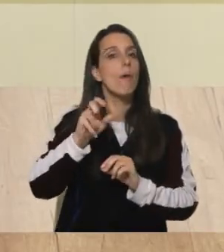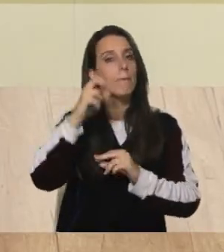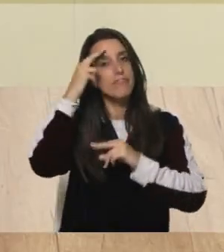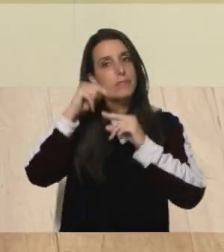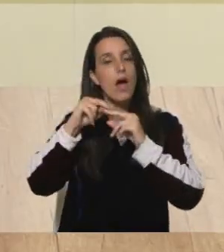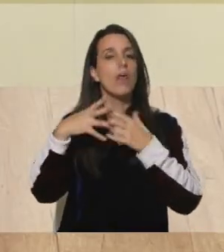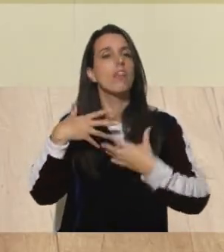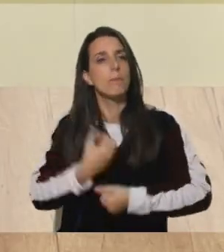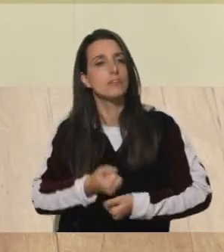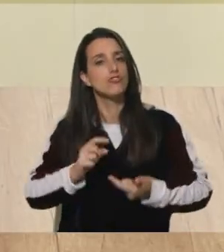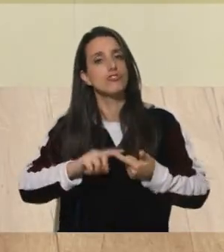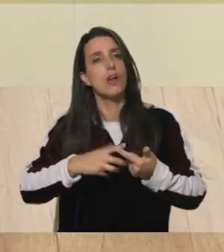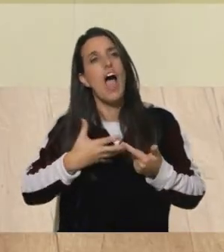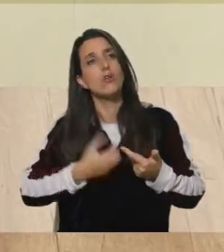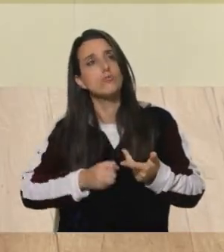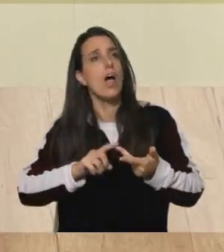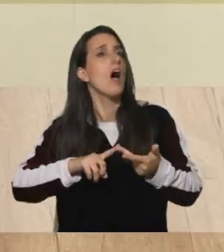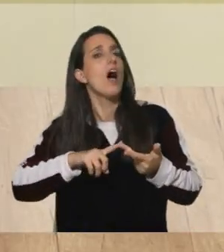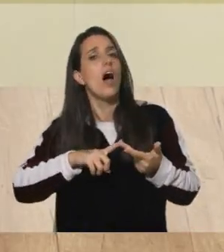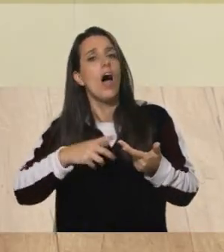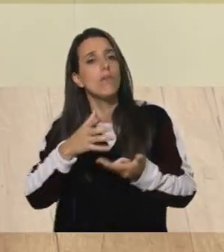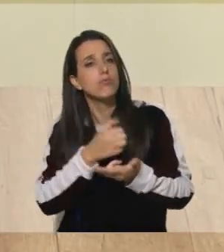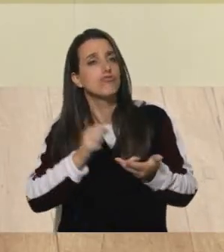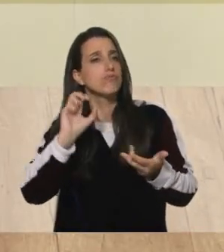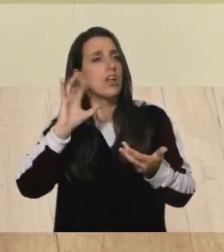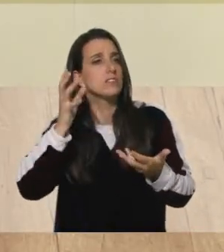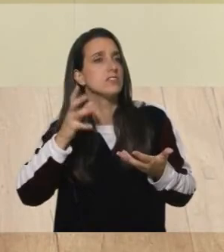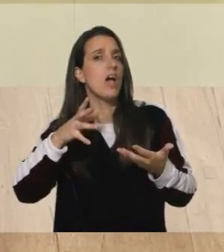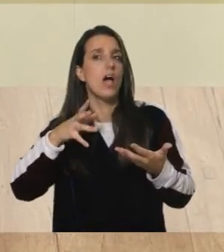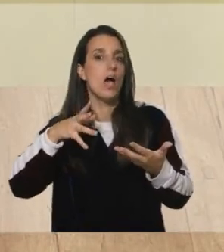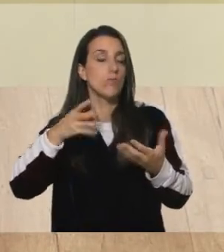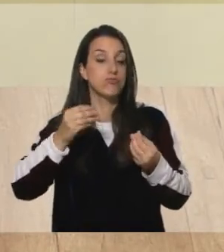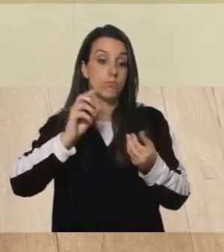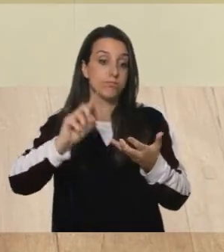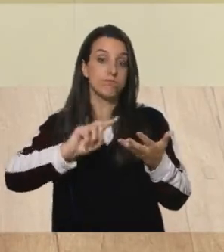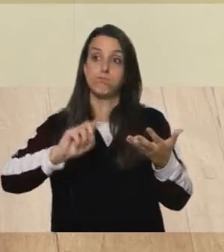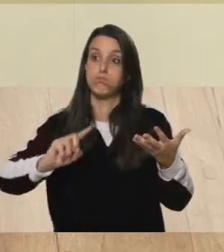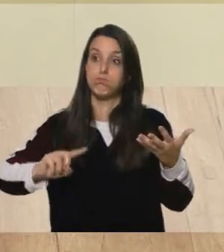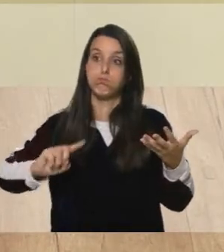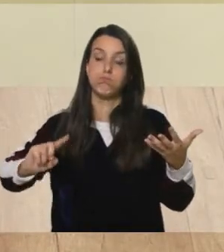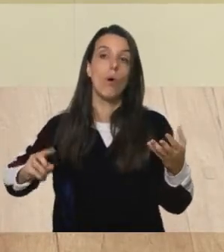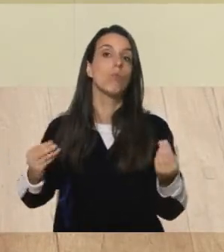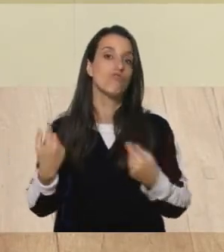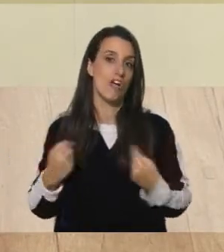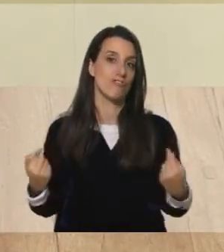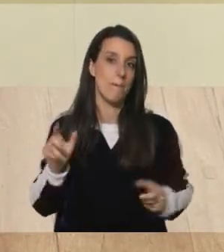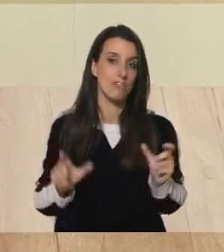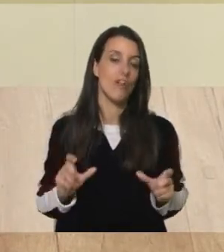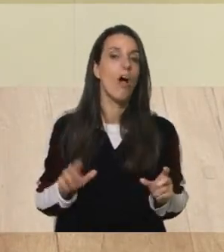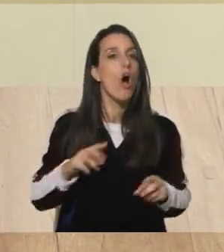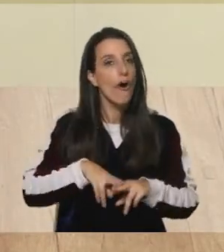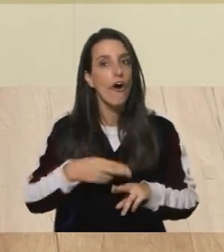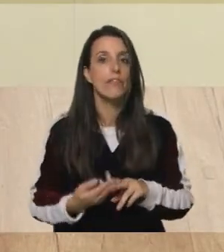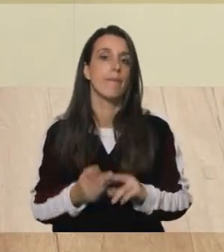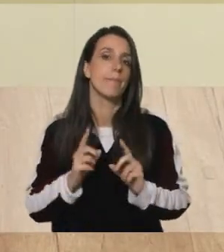vos Siempre tenés depresión angustia abuso violencia o sea es que hay una historial que está cargando esa persona y otra